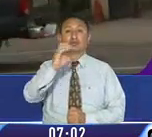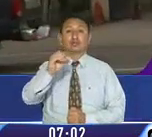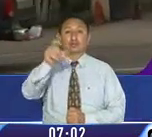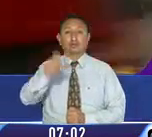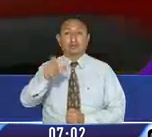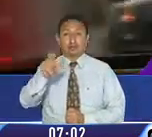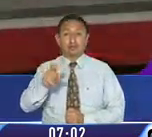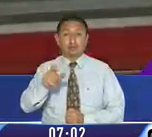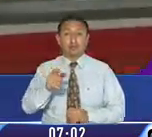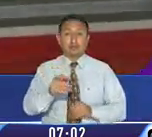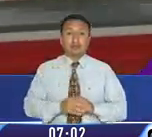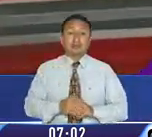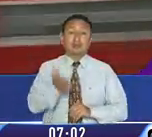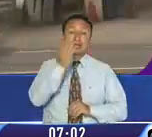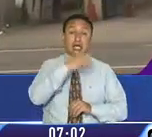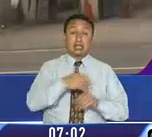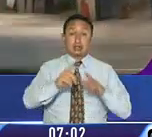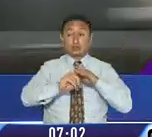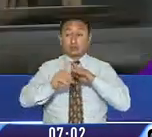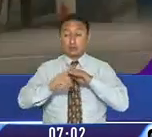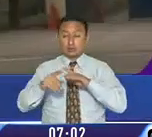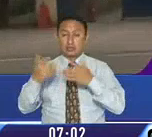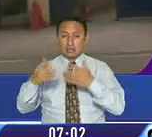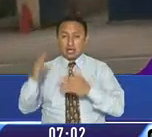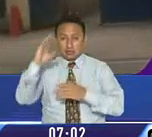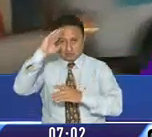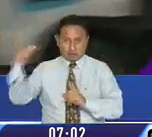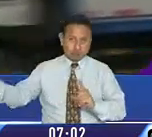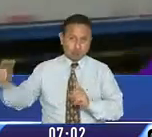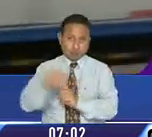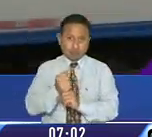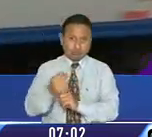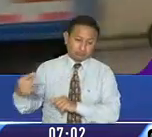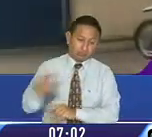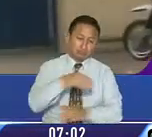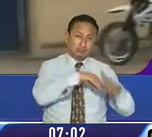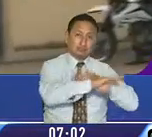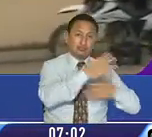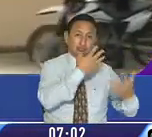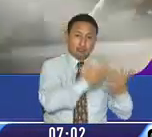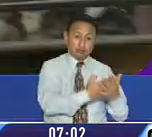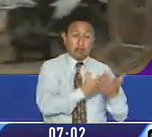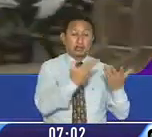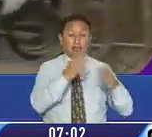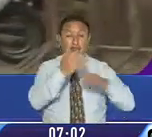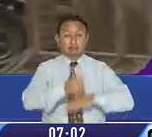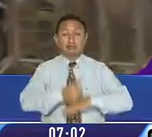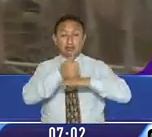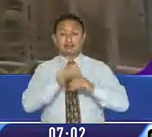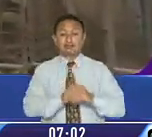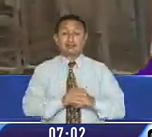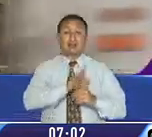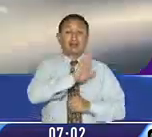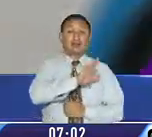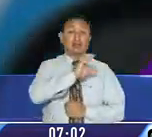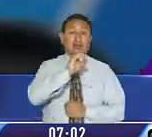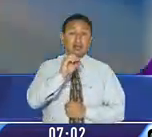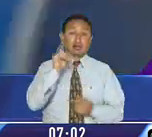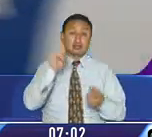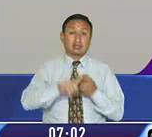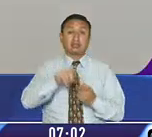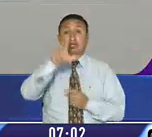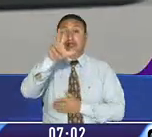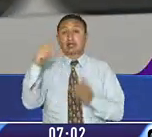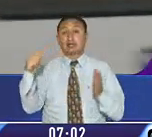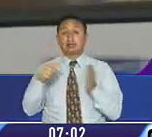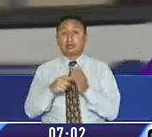se fugaron de ese centro carcelario. Y la entidad ofreció además recompensa de $500 a $3,000 para aquellos ciudadanos